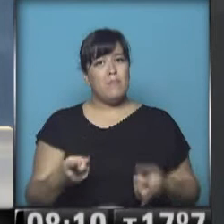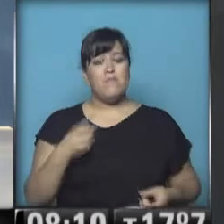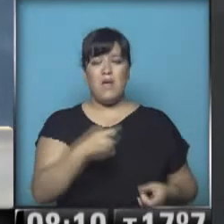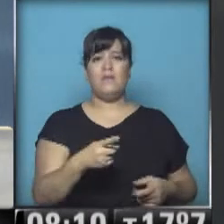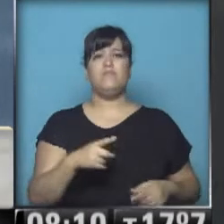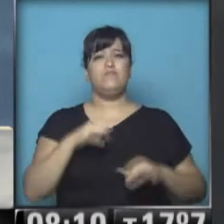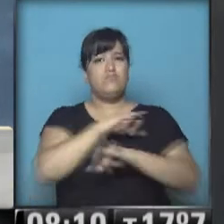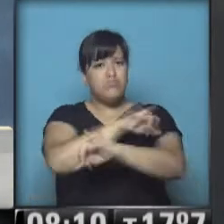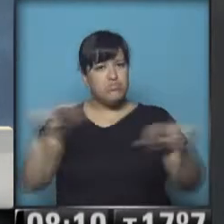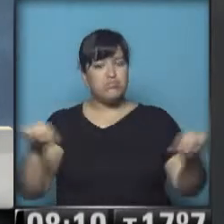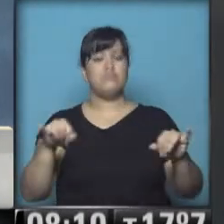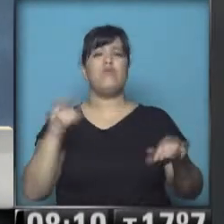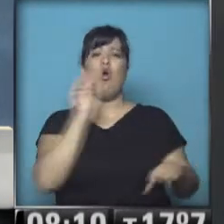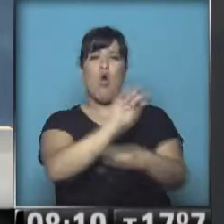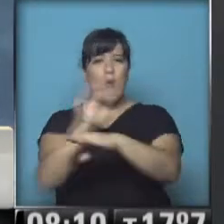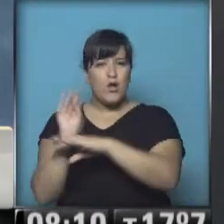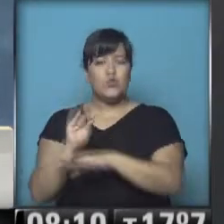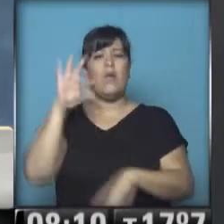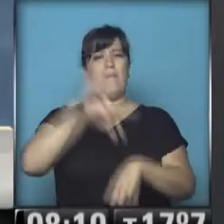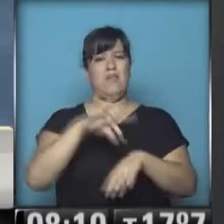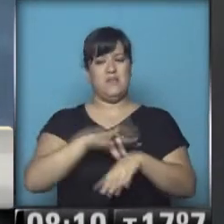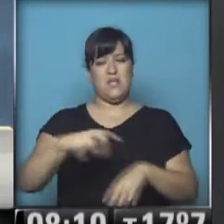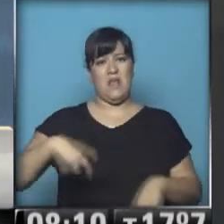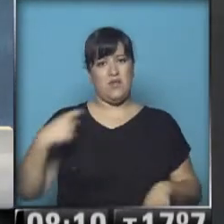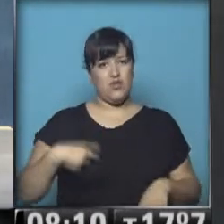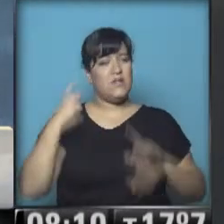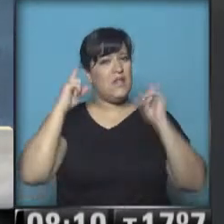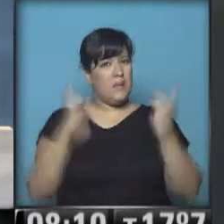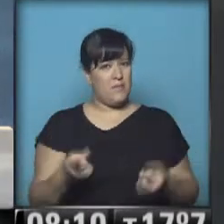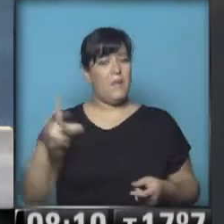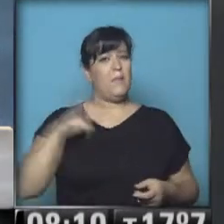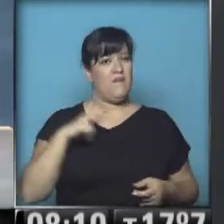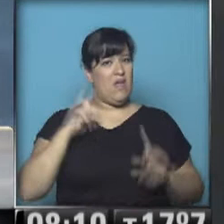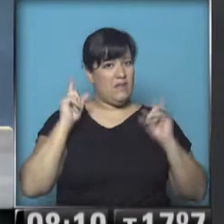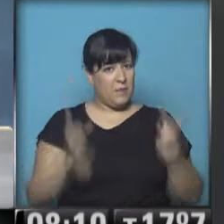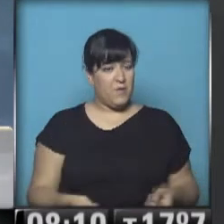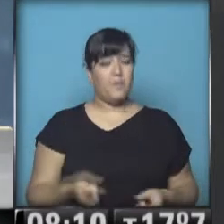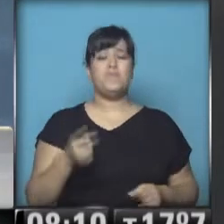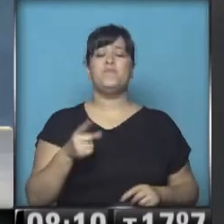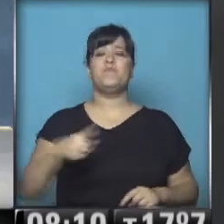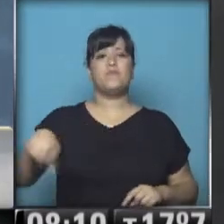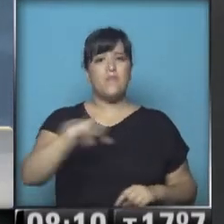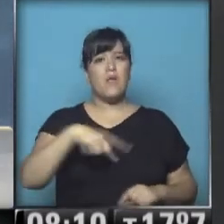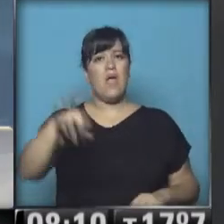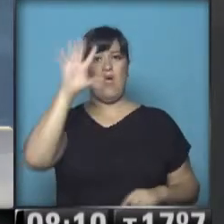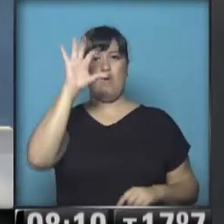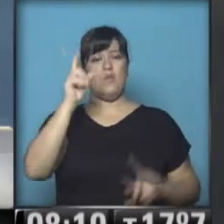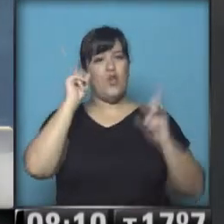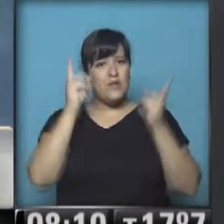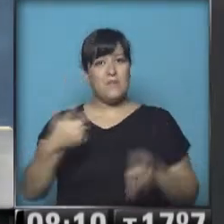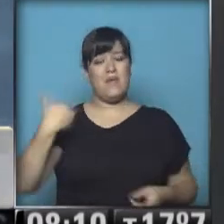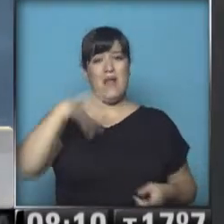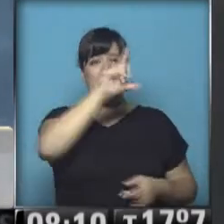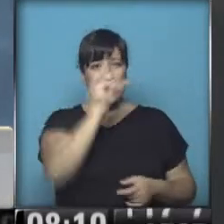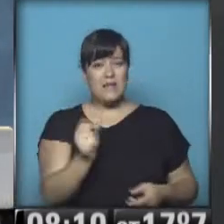los mecanismos de cobertura a la medicina prepaga también es necesario recordar que la república argentina destina